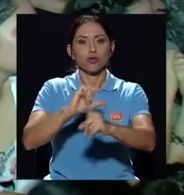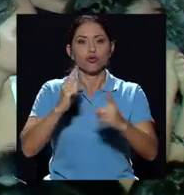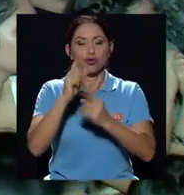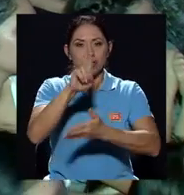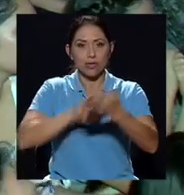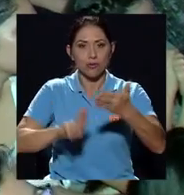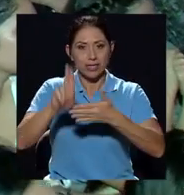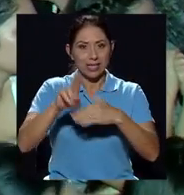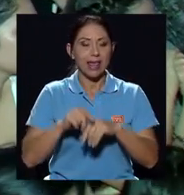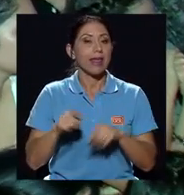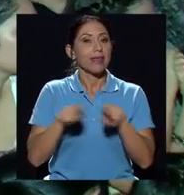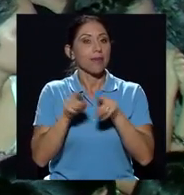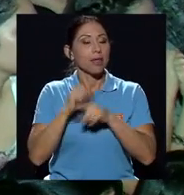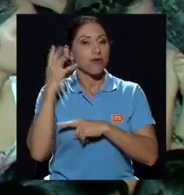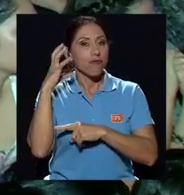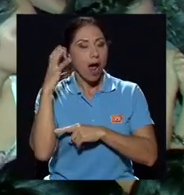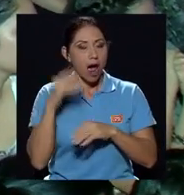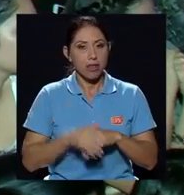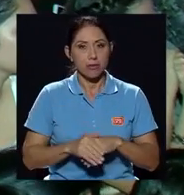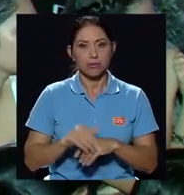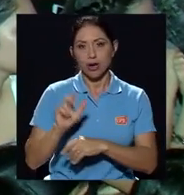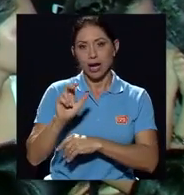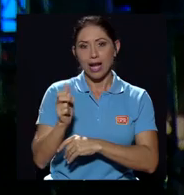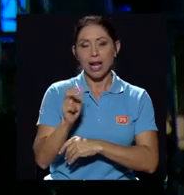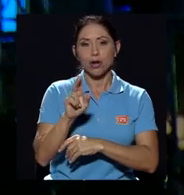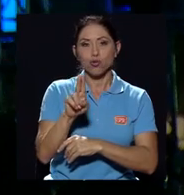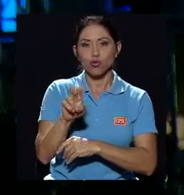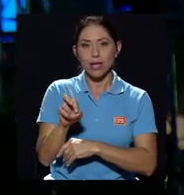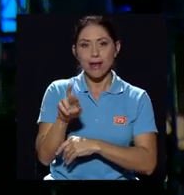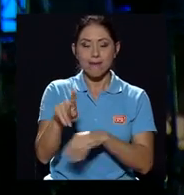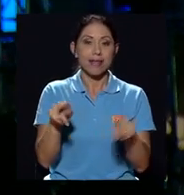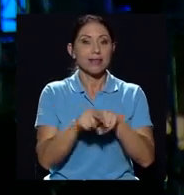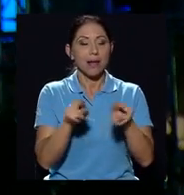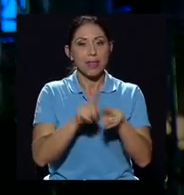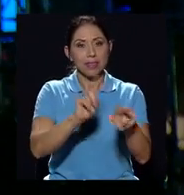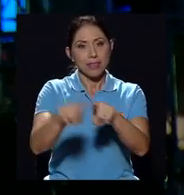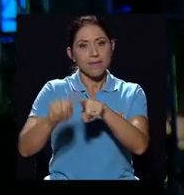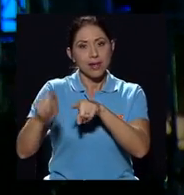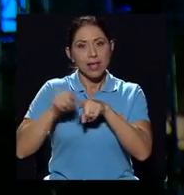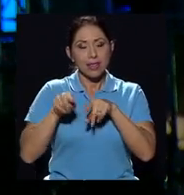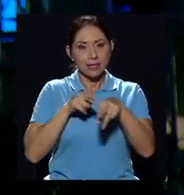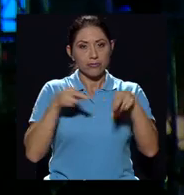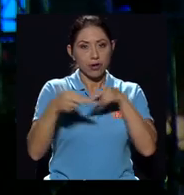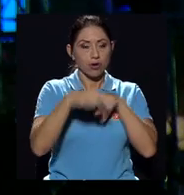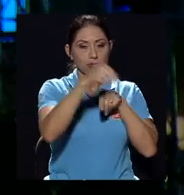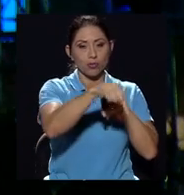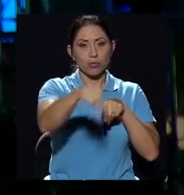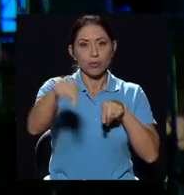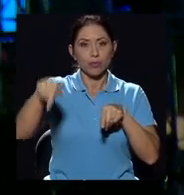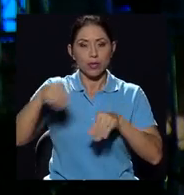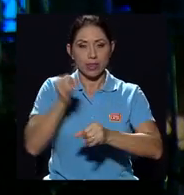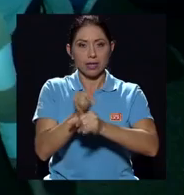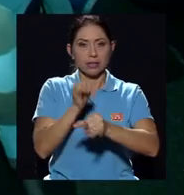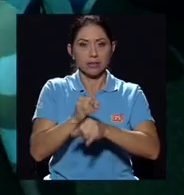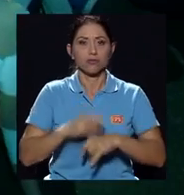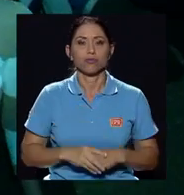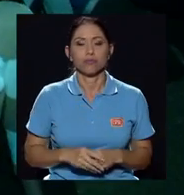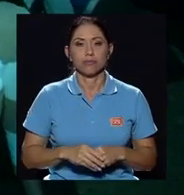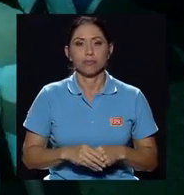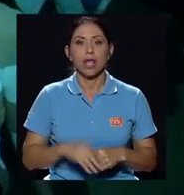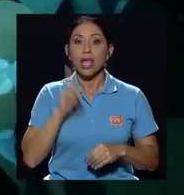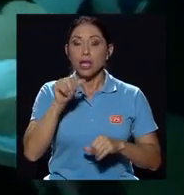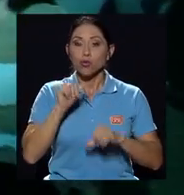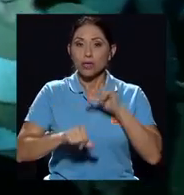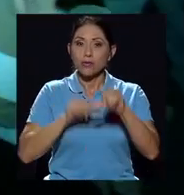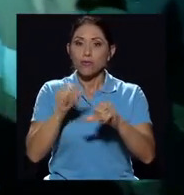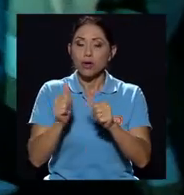universidad, las radioemisoras, el canal UCR y también en las diferentes sedes regionales de la institución. En un